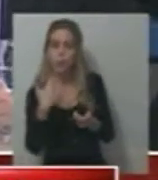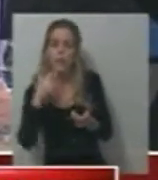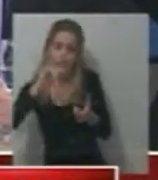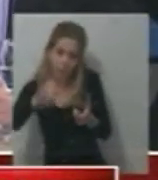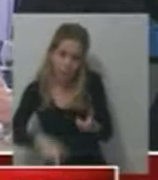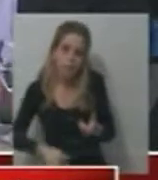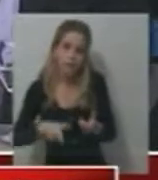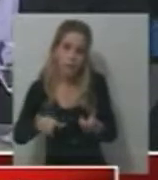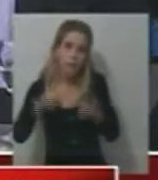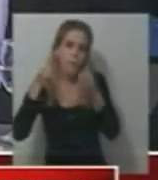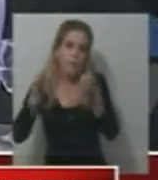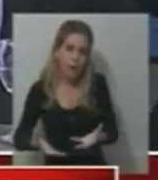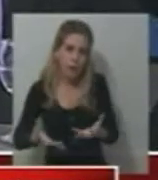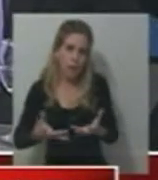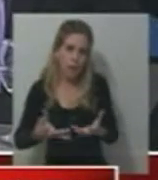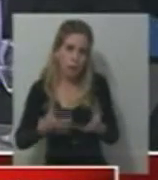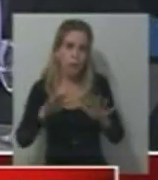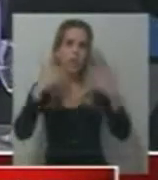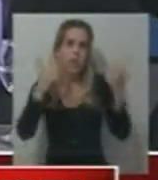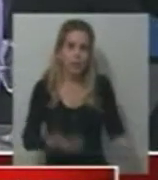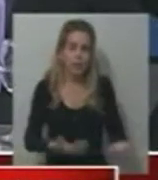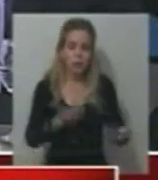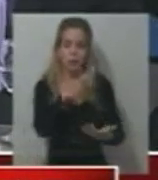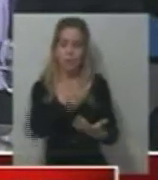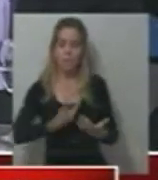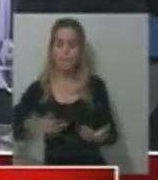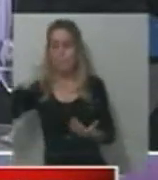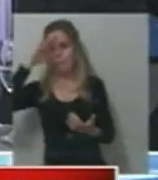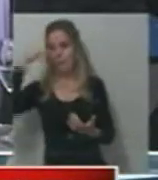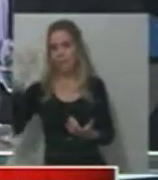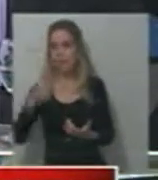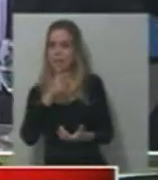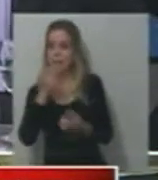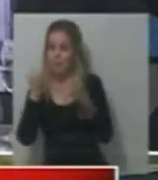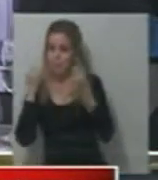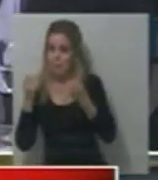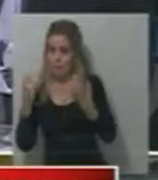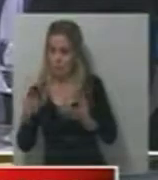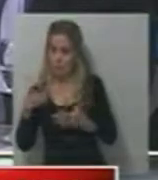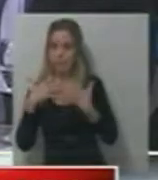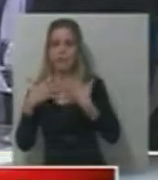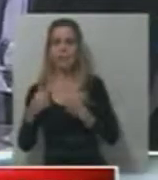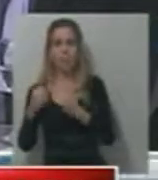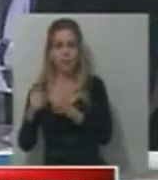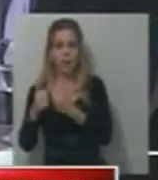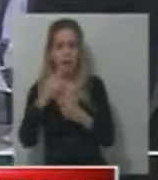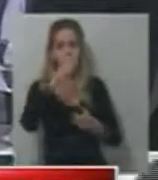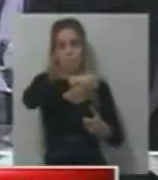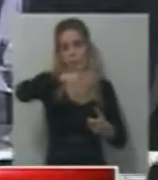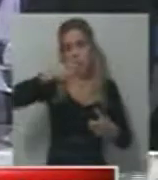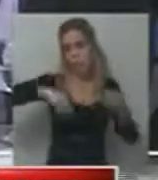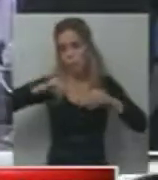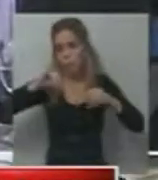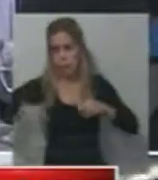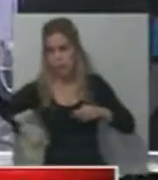decir esto es que, a pesar de que la imagen de la presidenta subió notablemente por su episodio de salud, sus candidatos no heredan los